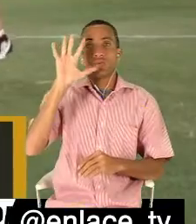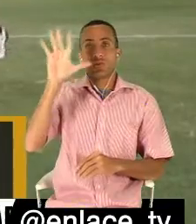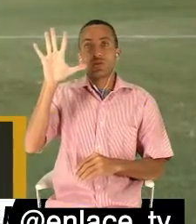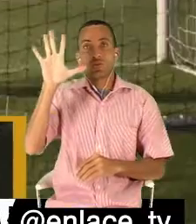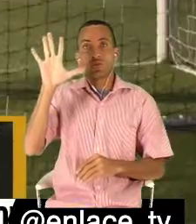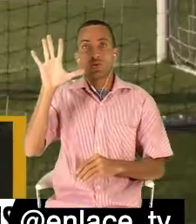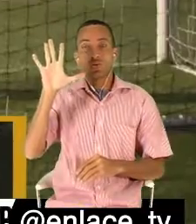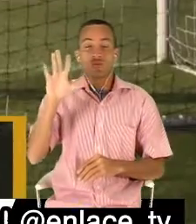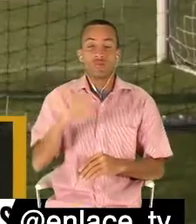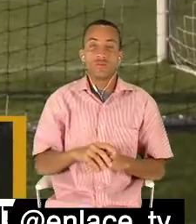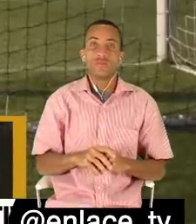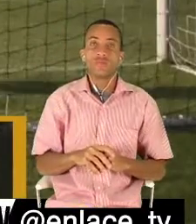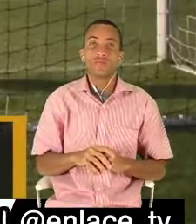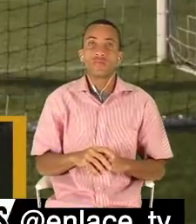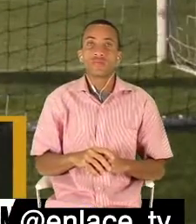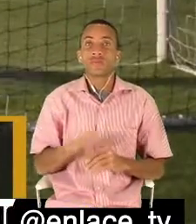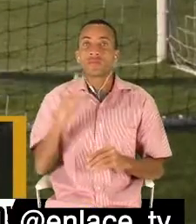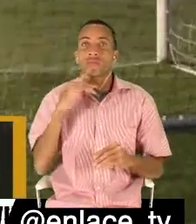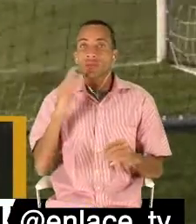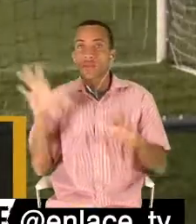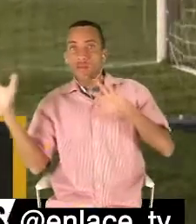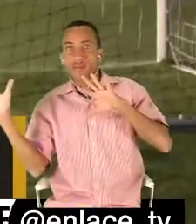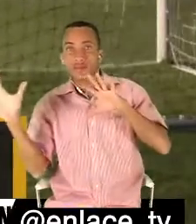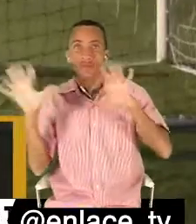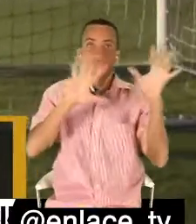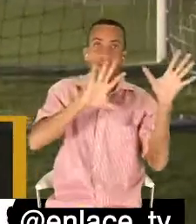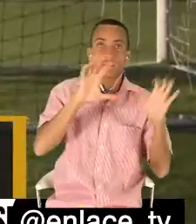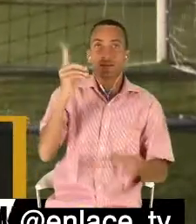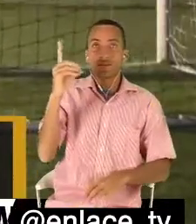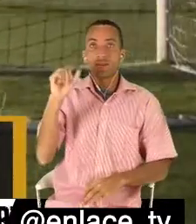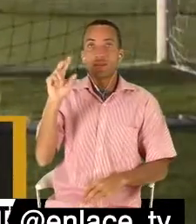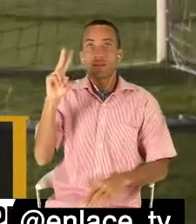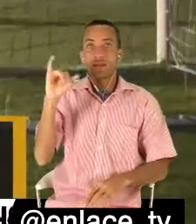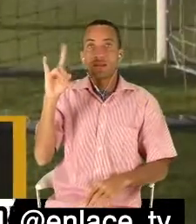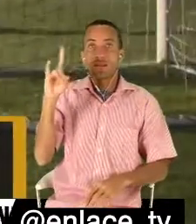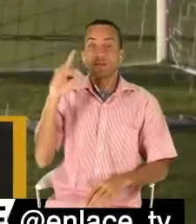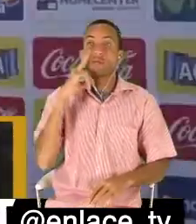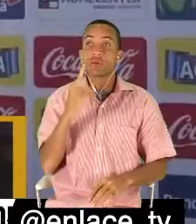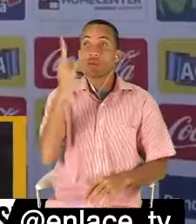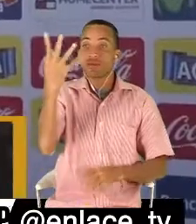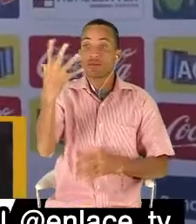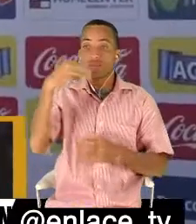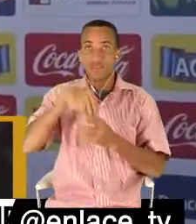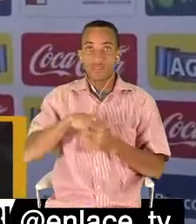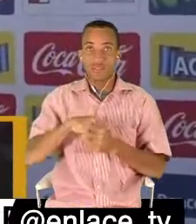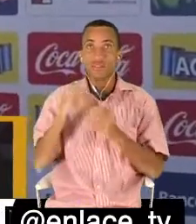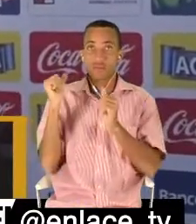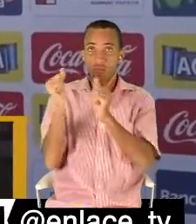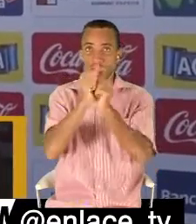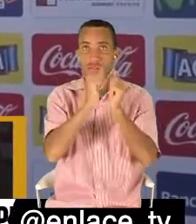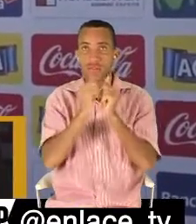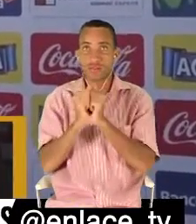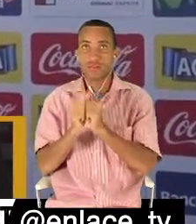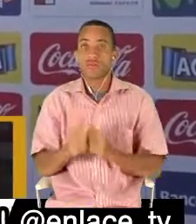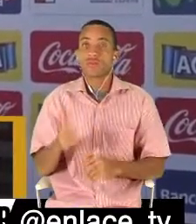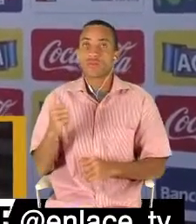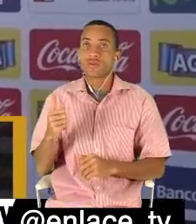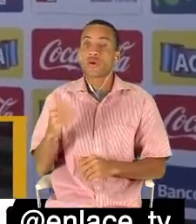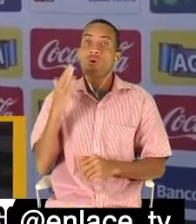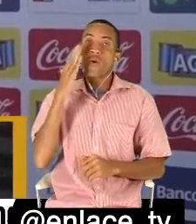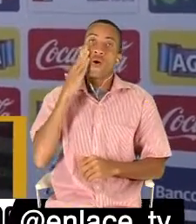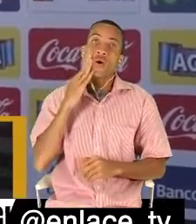Miami, Florida, David Ospina se refirió a sus compañeros de campo que llegan por primera vez al equipo de mayores. Bien, bien, yo creo que son jugadores jóvenes pero